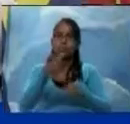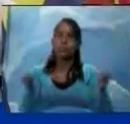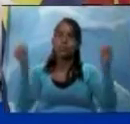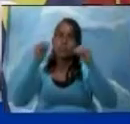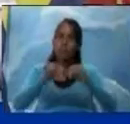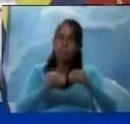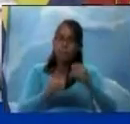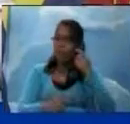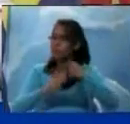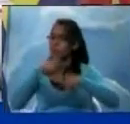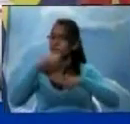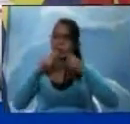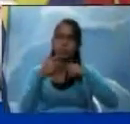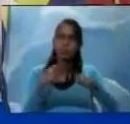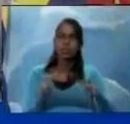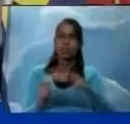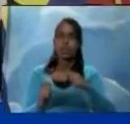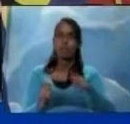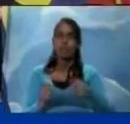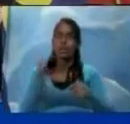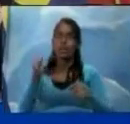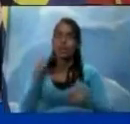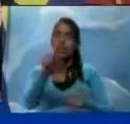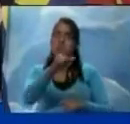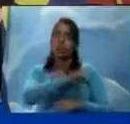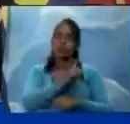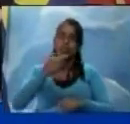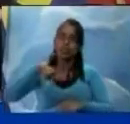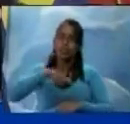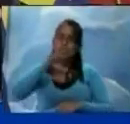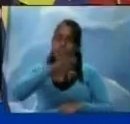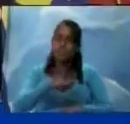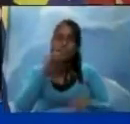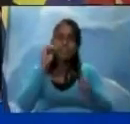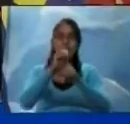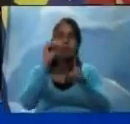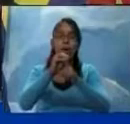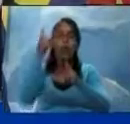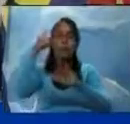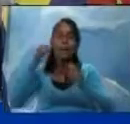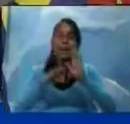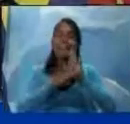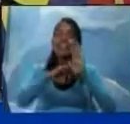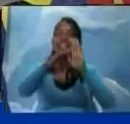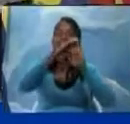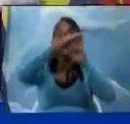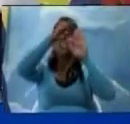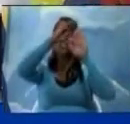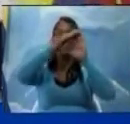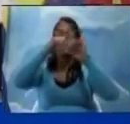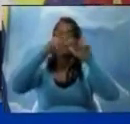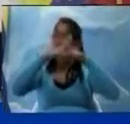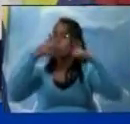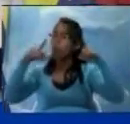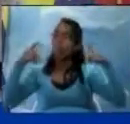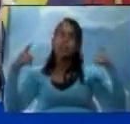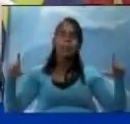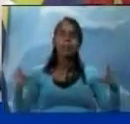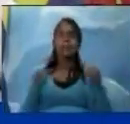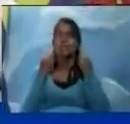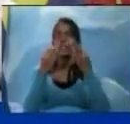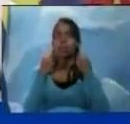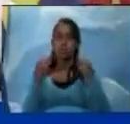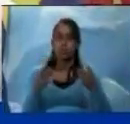a multiplicarse. Cada uno de nosotros está llamado para crecer y